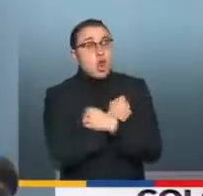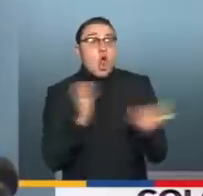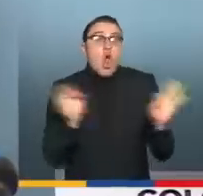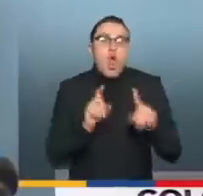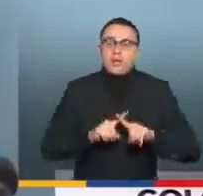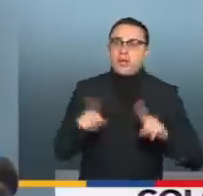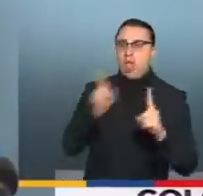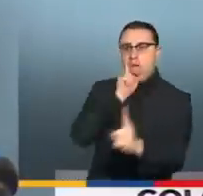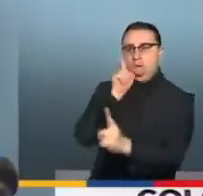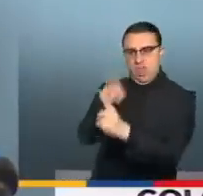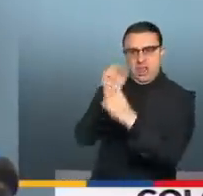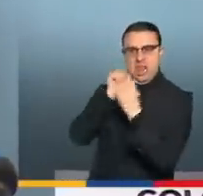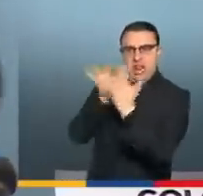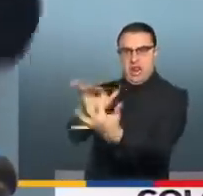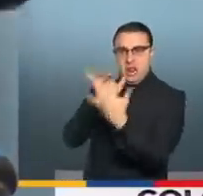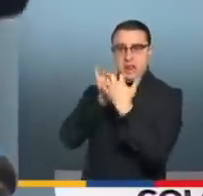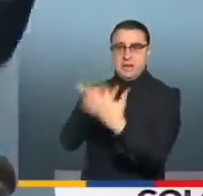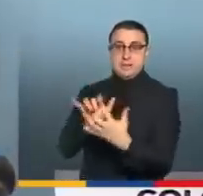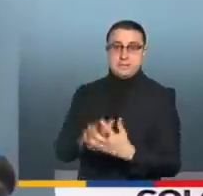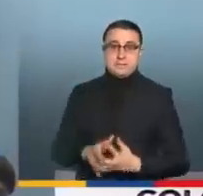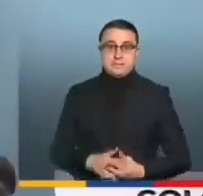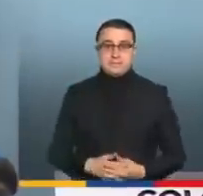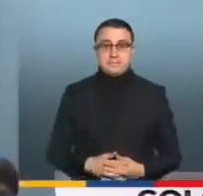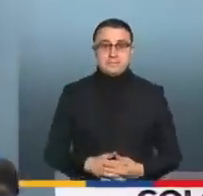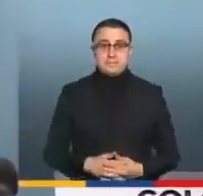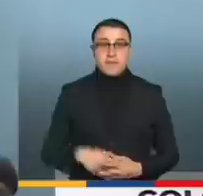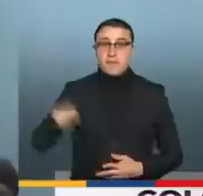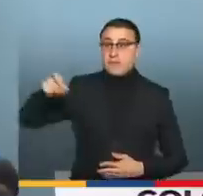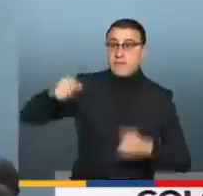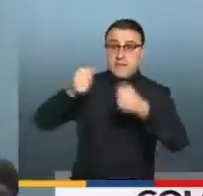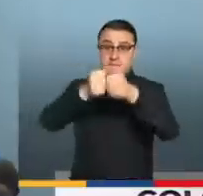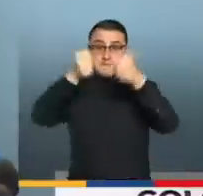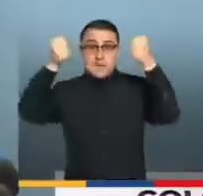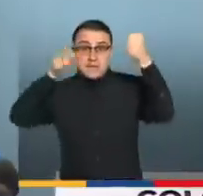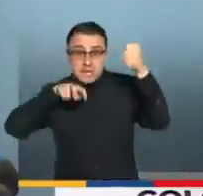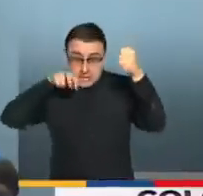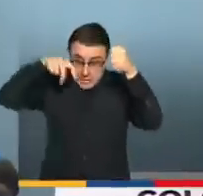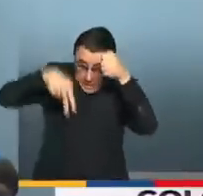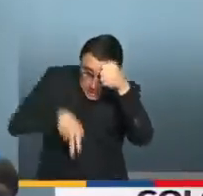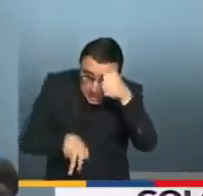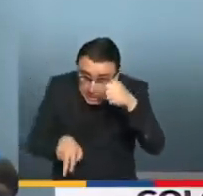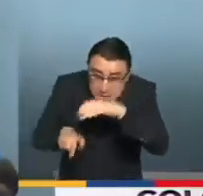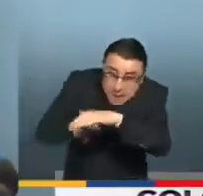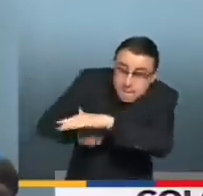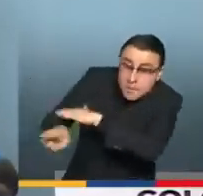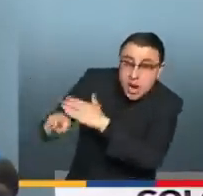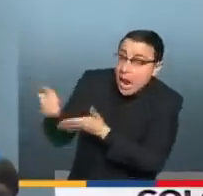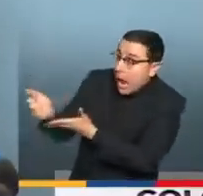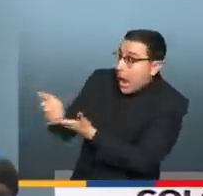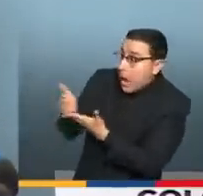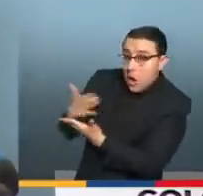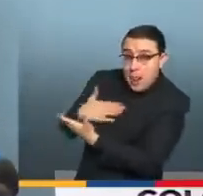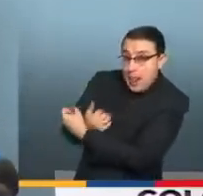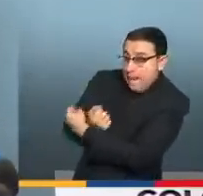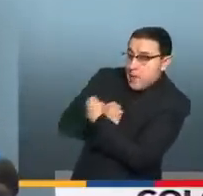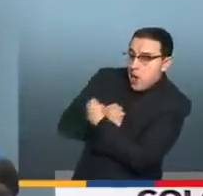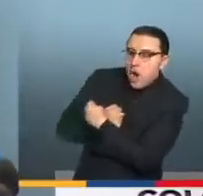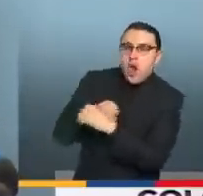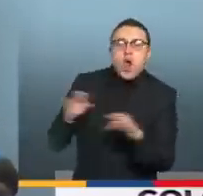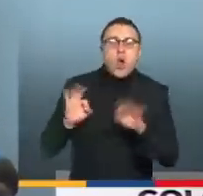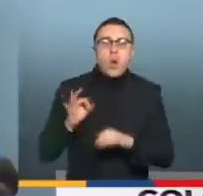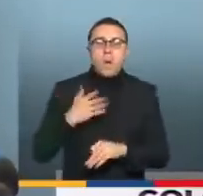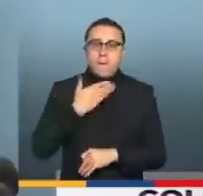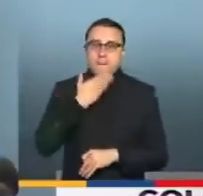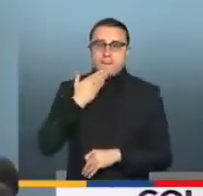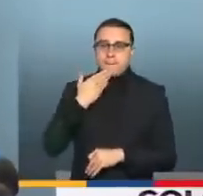guerra. Si hay que usar las ventanas para escapar con la ayuda del amante o es mejor el encuentro entre